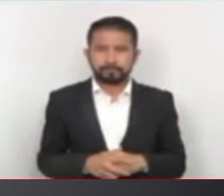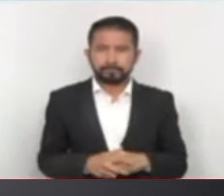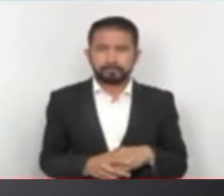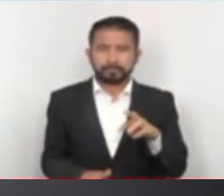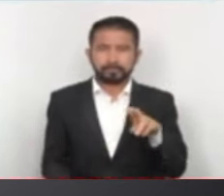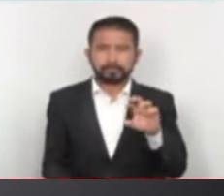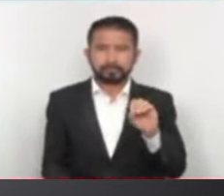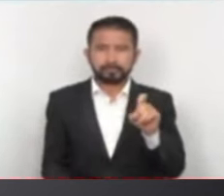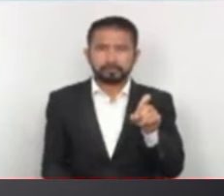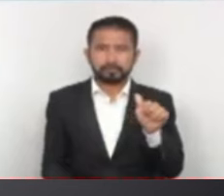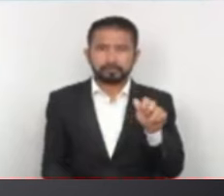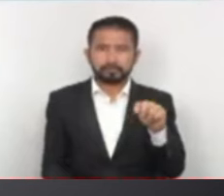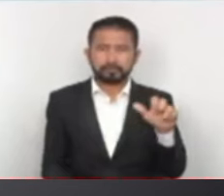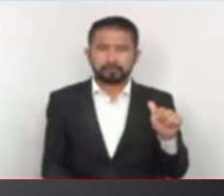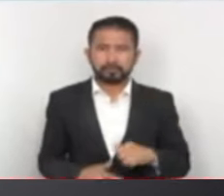Roxana.